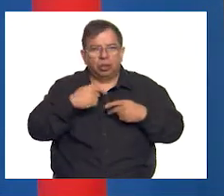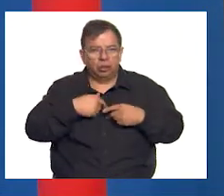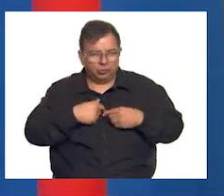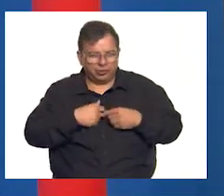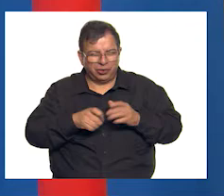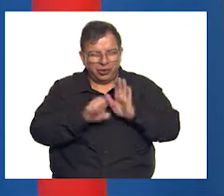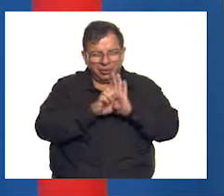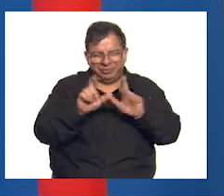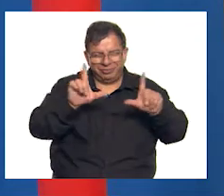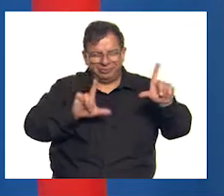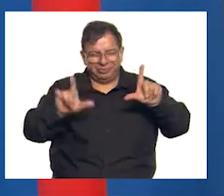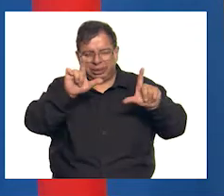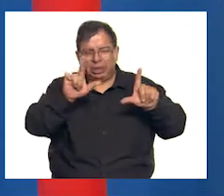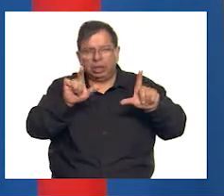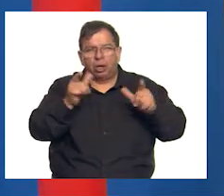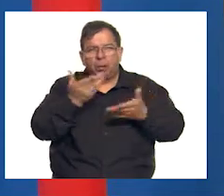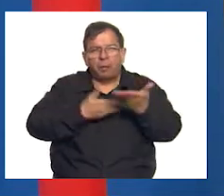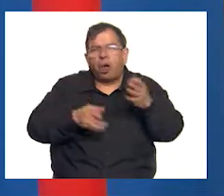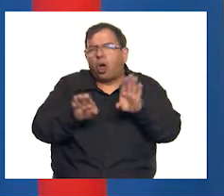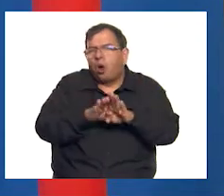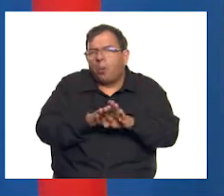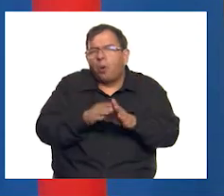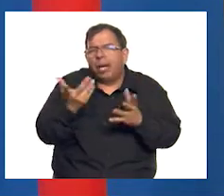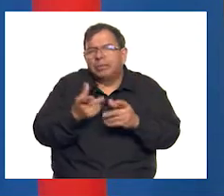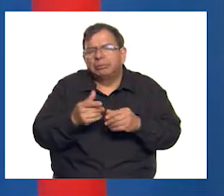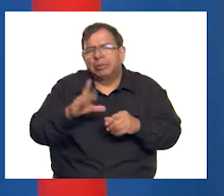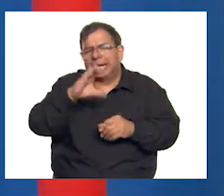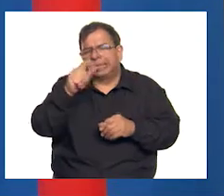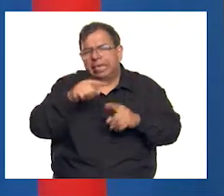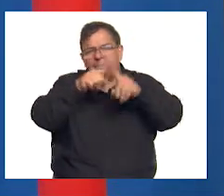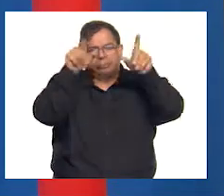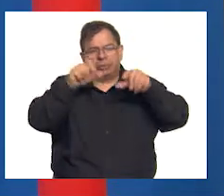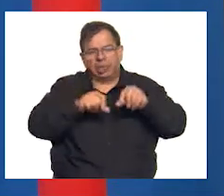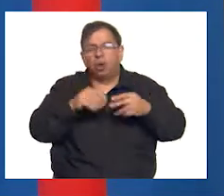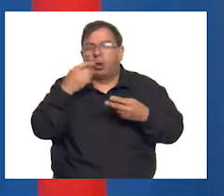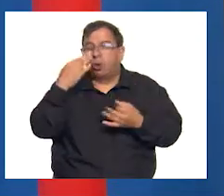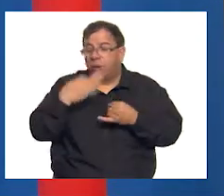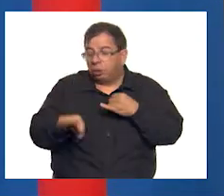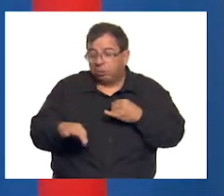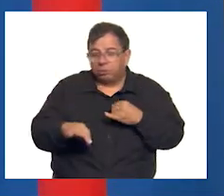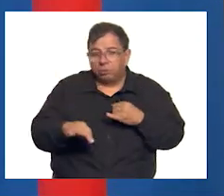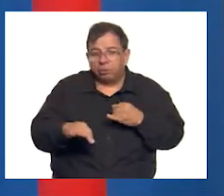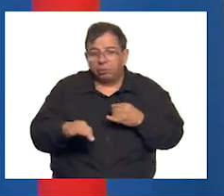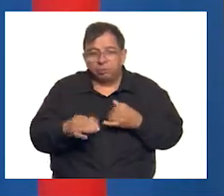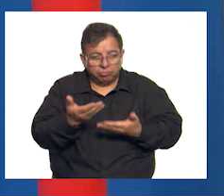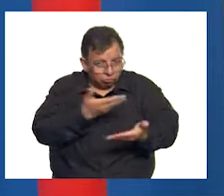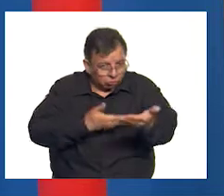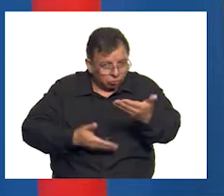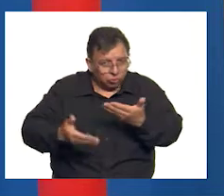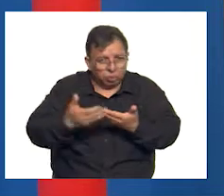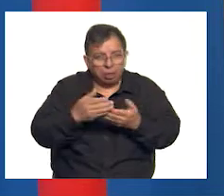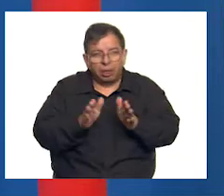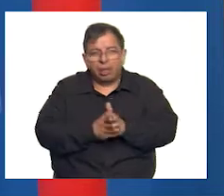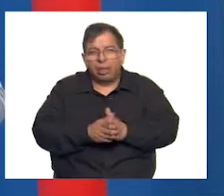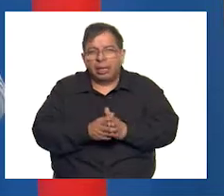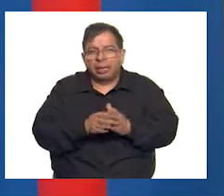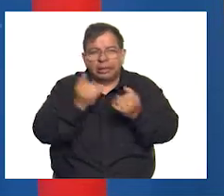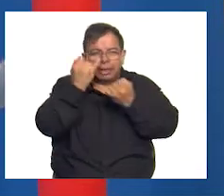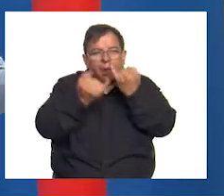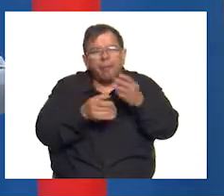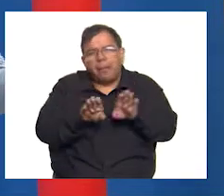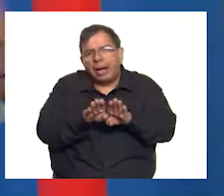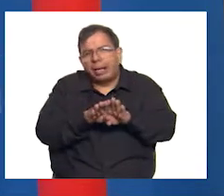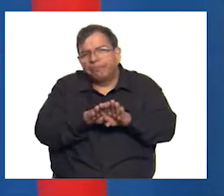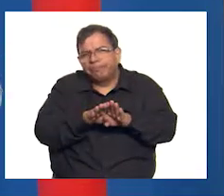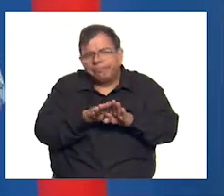esquema, compartimos una de las tantas formas de elaborar un cartel y, por último, compartimos con todos ustedes algunas ideas para difundir